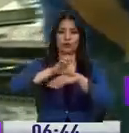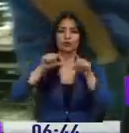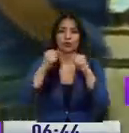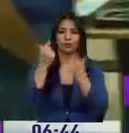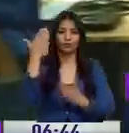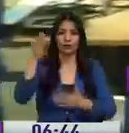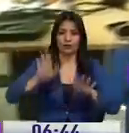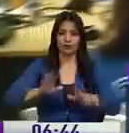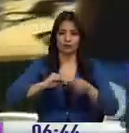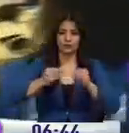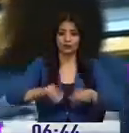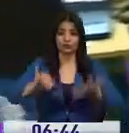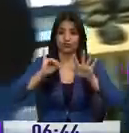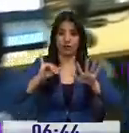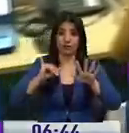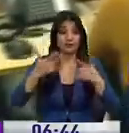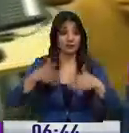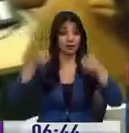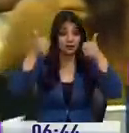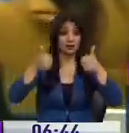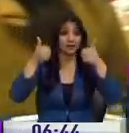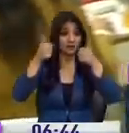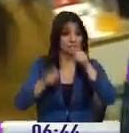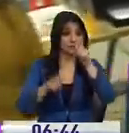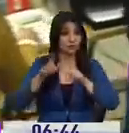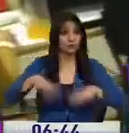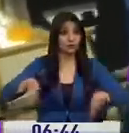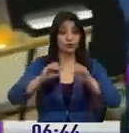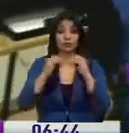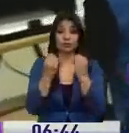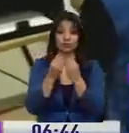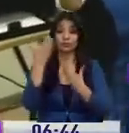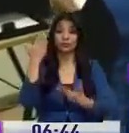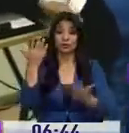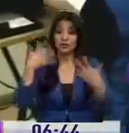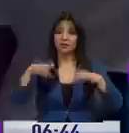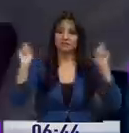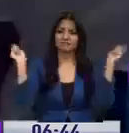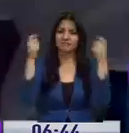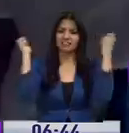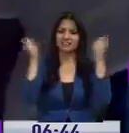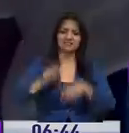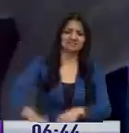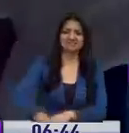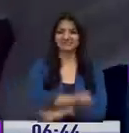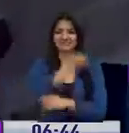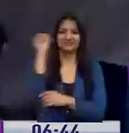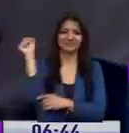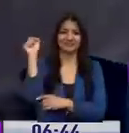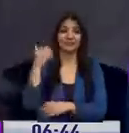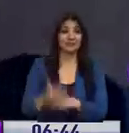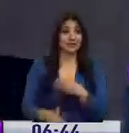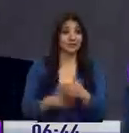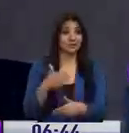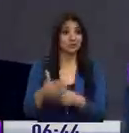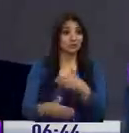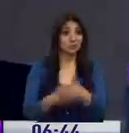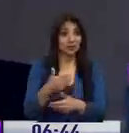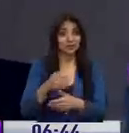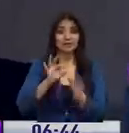Con estos primeros datos, los candidatos y los simpatizantes de esta organización política festejaron un triunfo que con el paso de los minutos